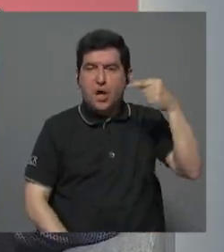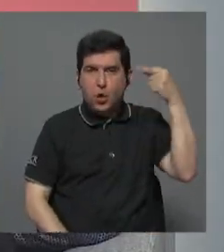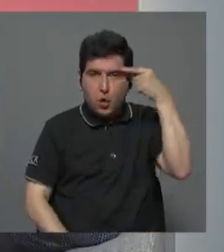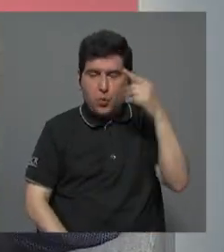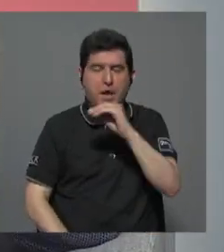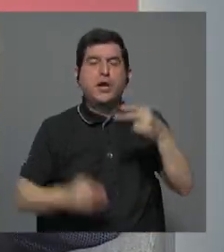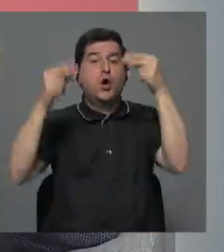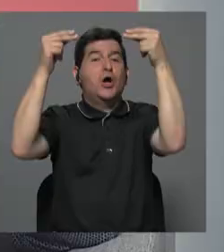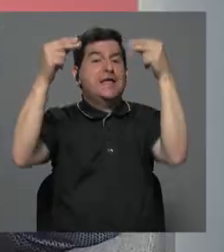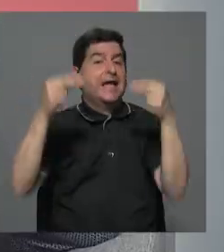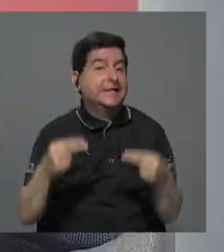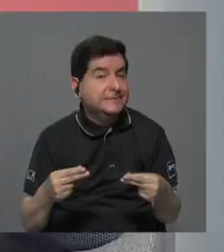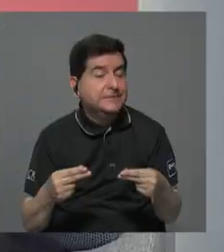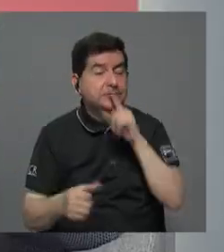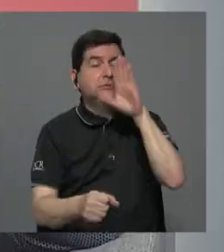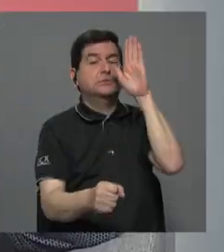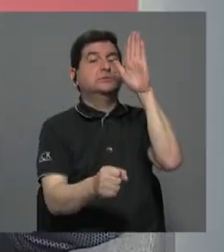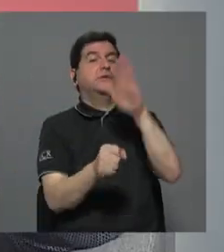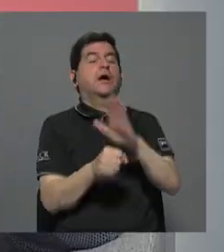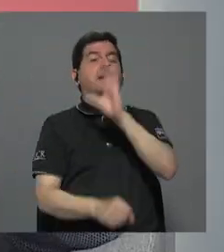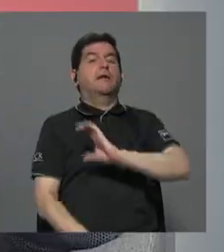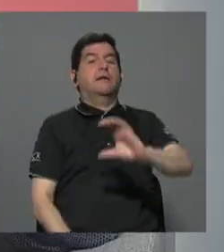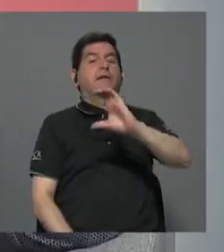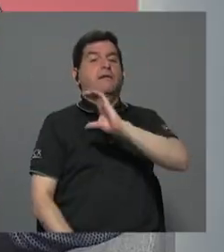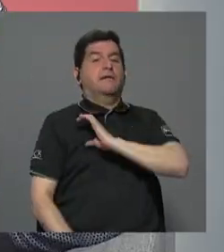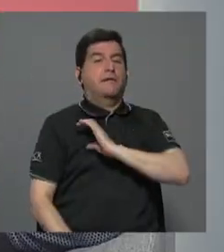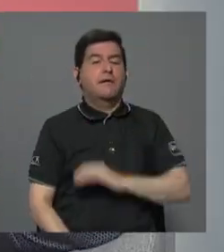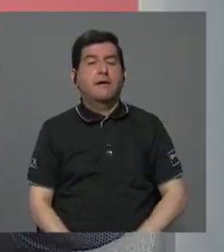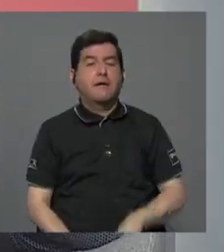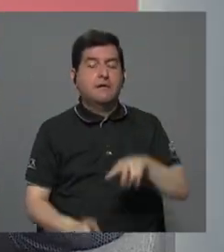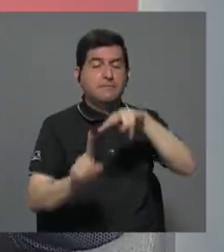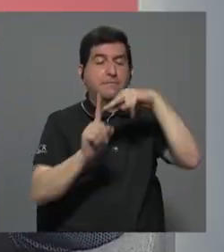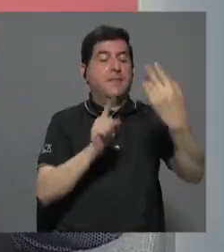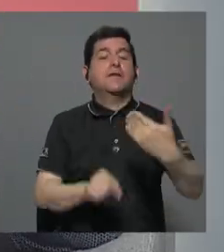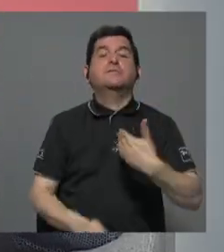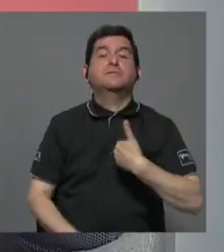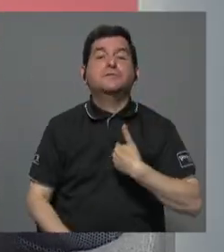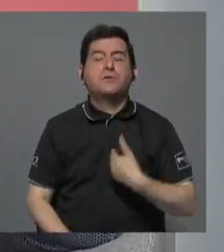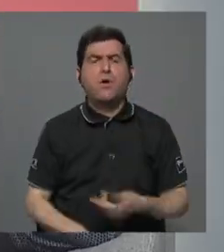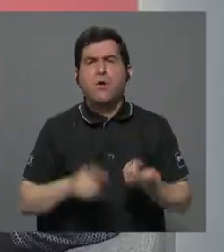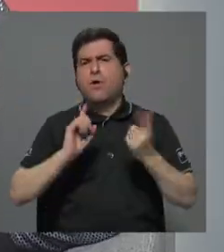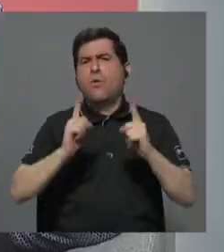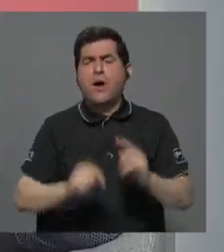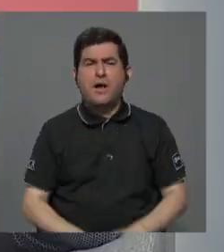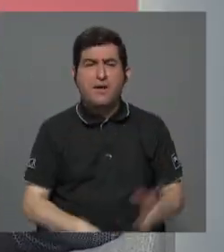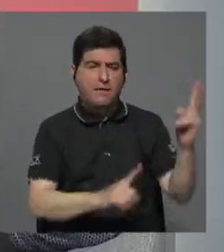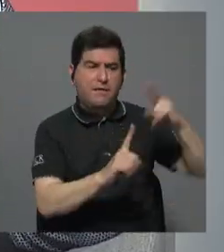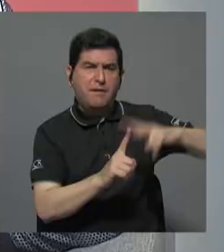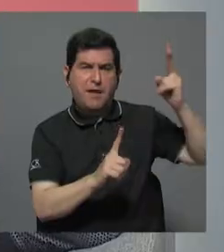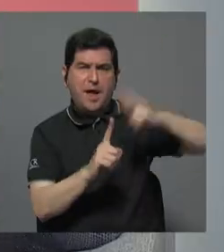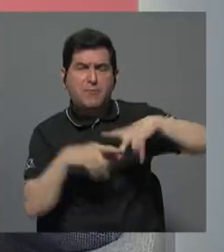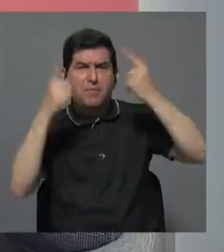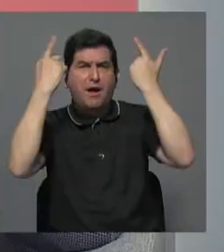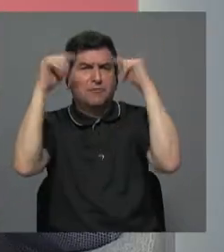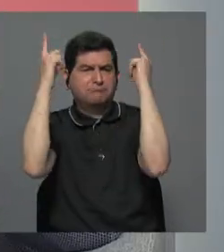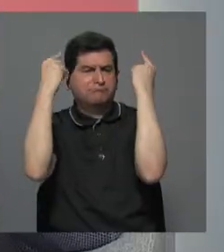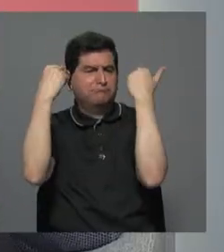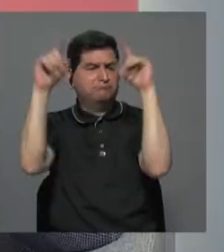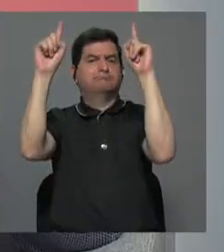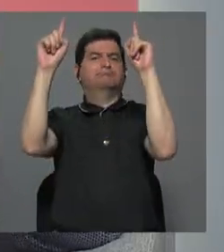una hacienda que cumpla las características de su visión y es ejecutar eficazmente